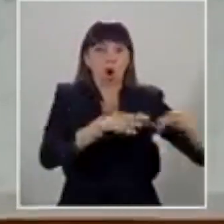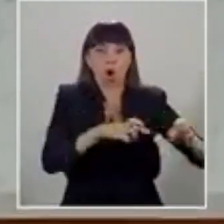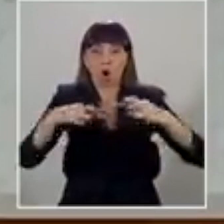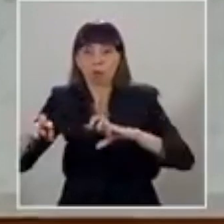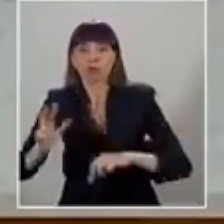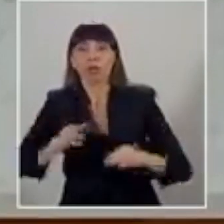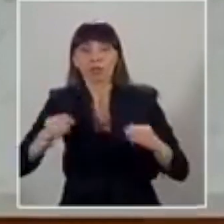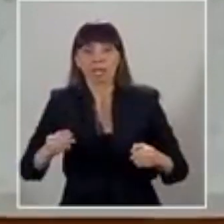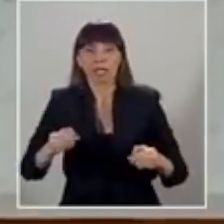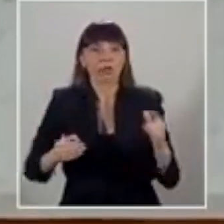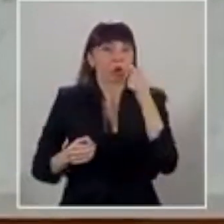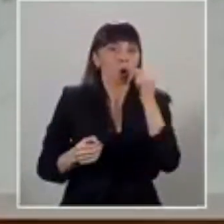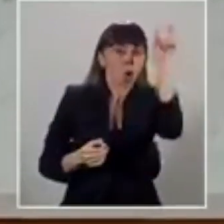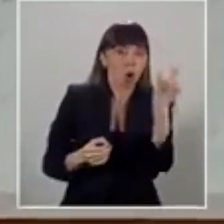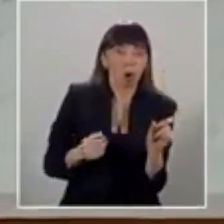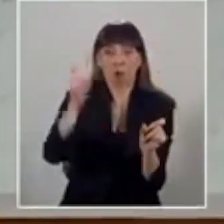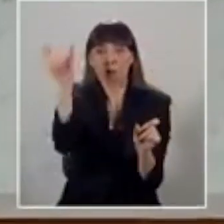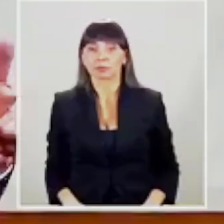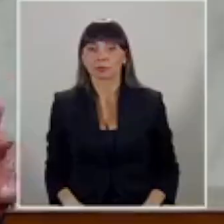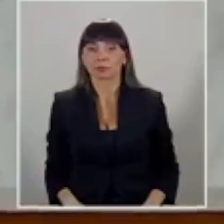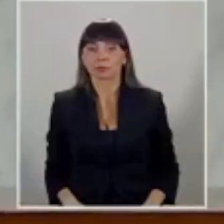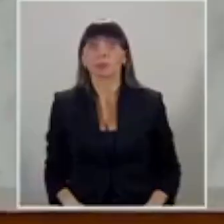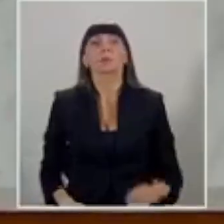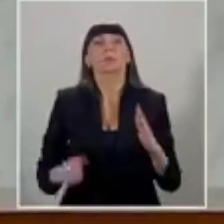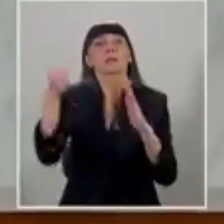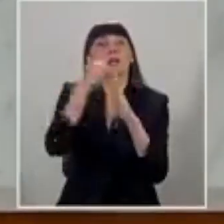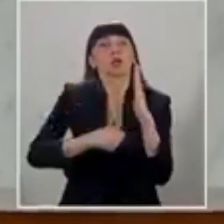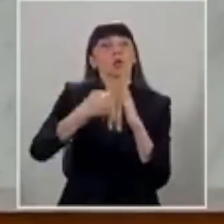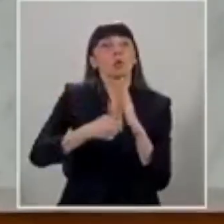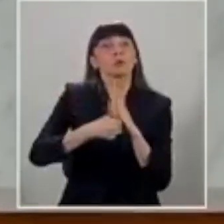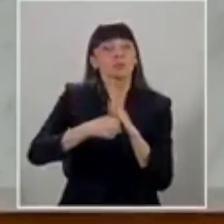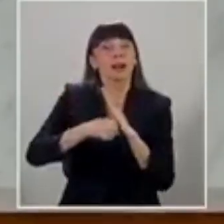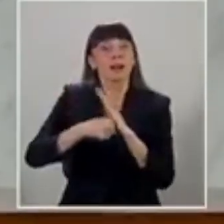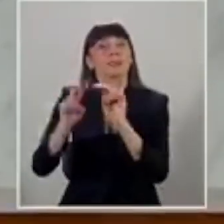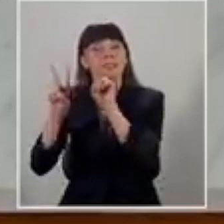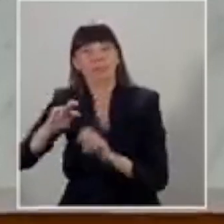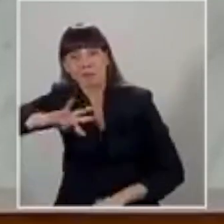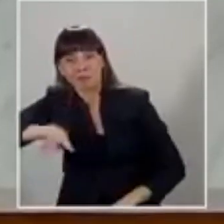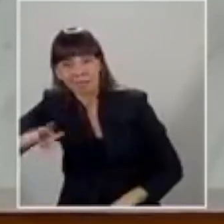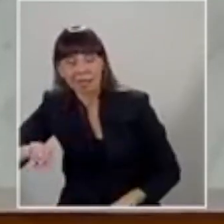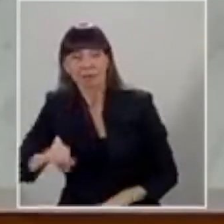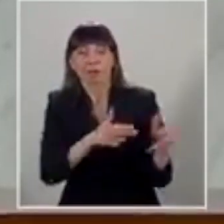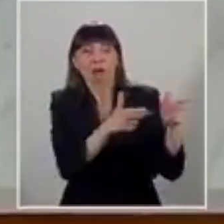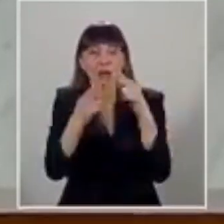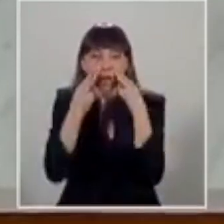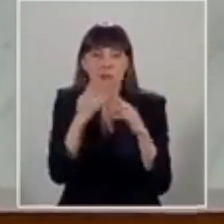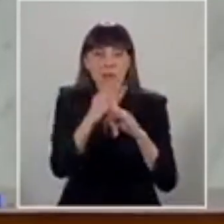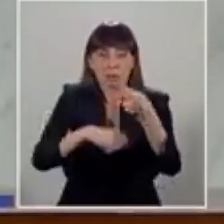oportunidades y dignidad entre hombres y mujeres en nuestro país. La lucha contra la delincuencia, el narcotráfico y el